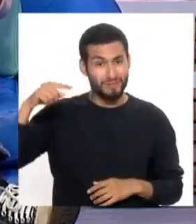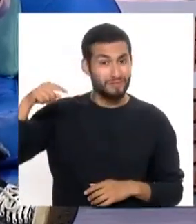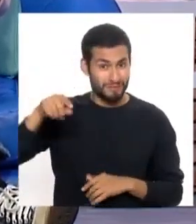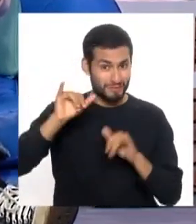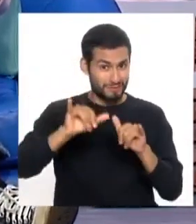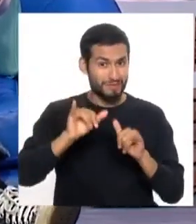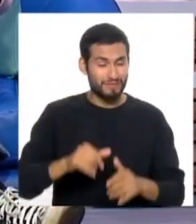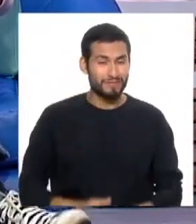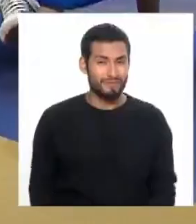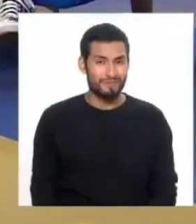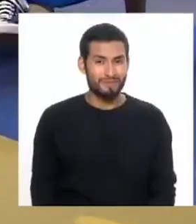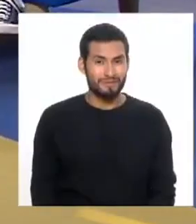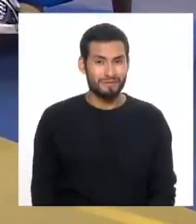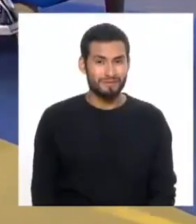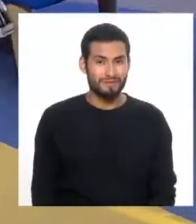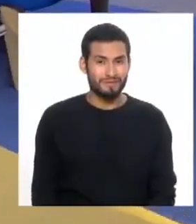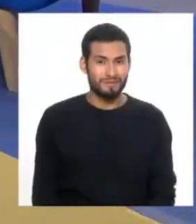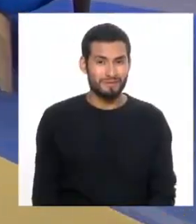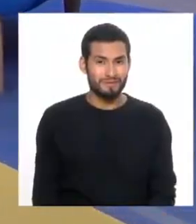No te muevas.